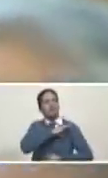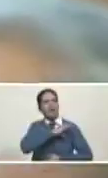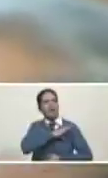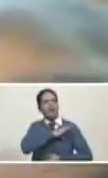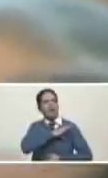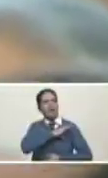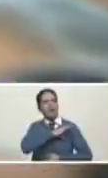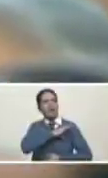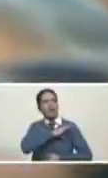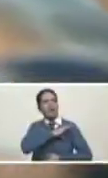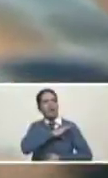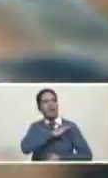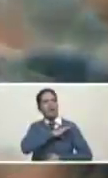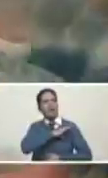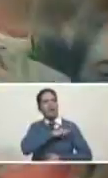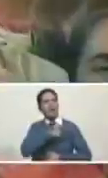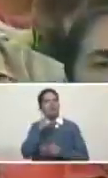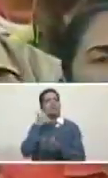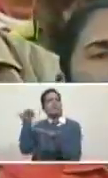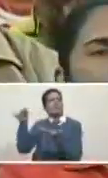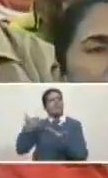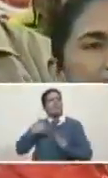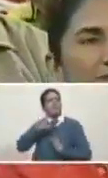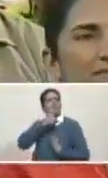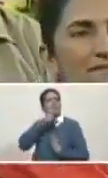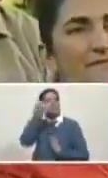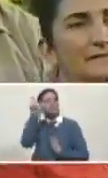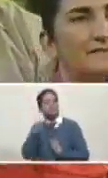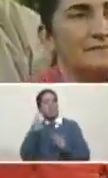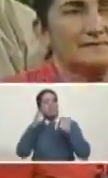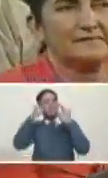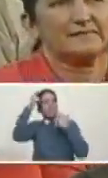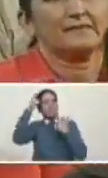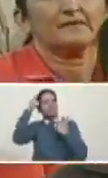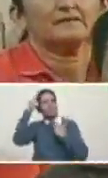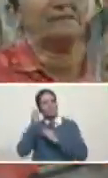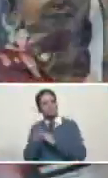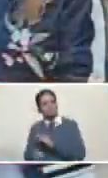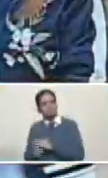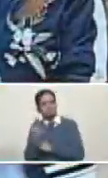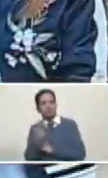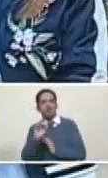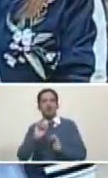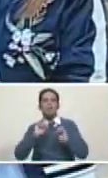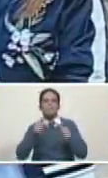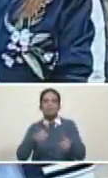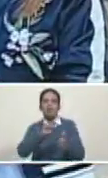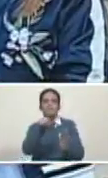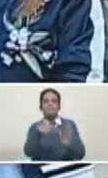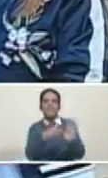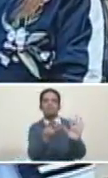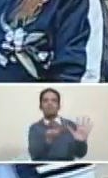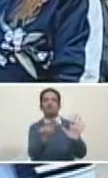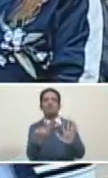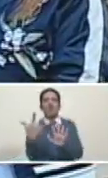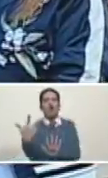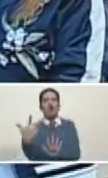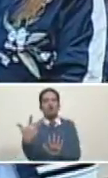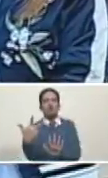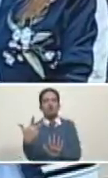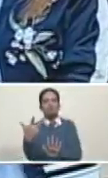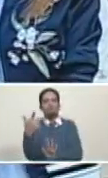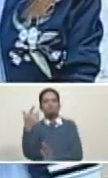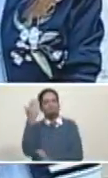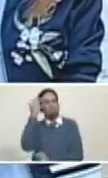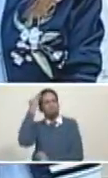que forjó el comandante Hugo Chávez desde 1998, inspirado en el legado bolivariano.